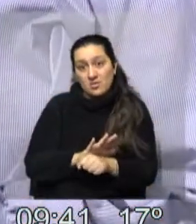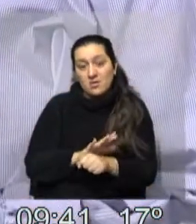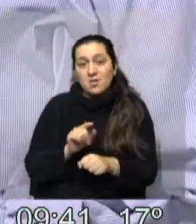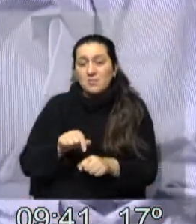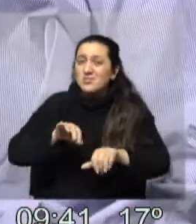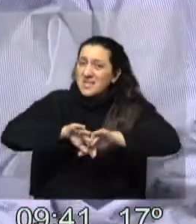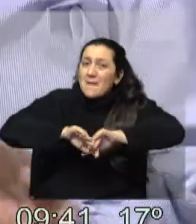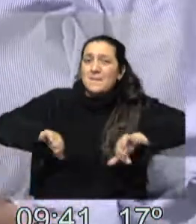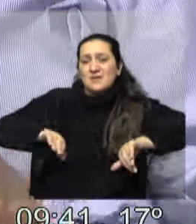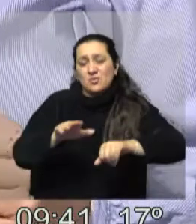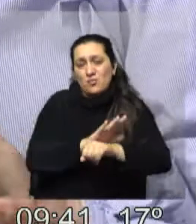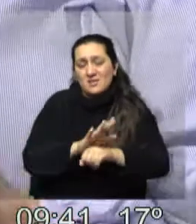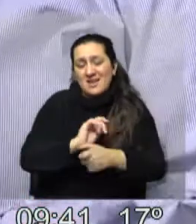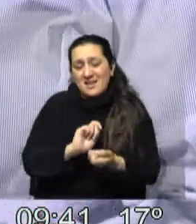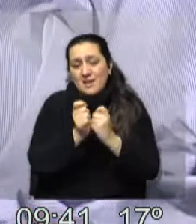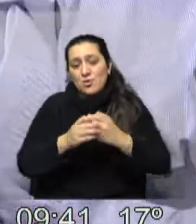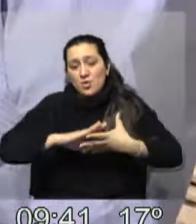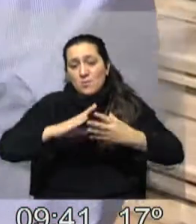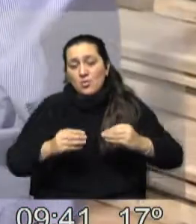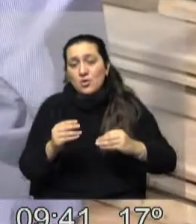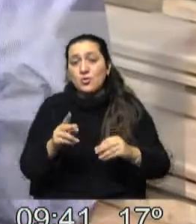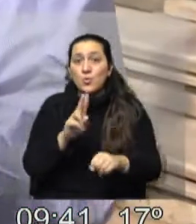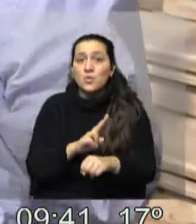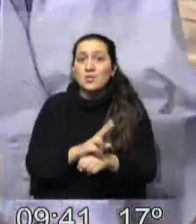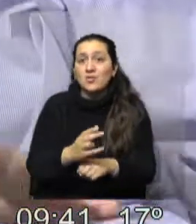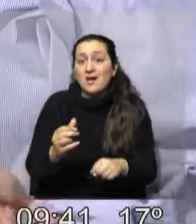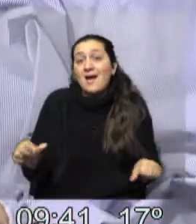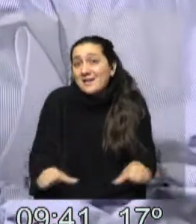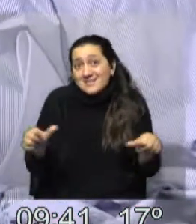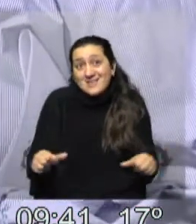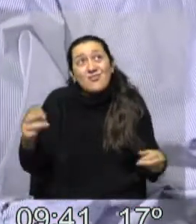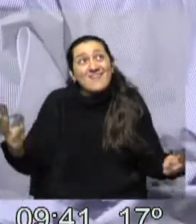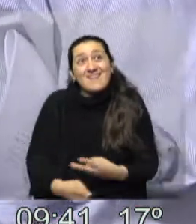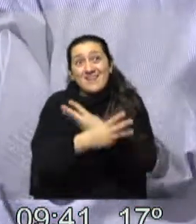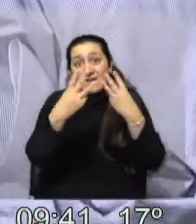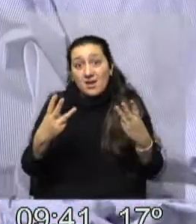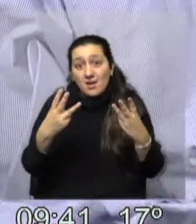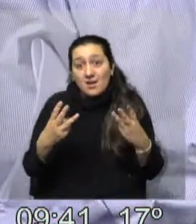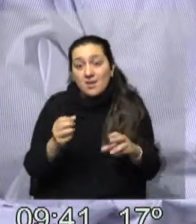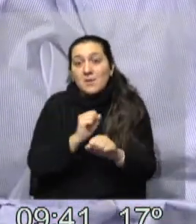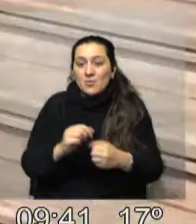COVID. El cambio de modelo de cuidados hay que hacerlo a nivel general para